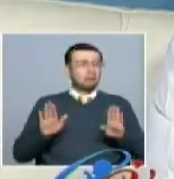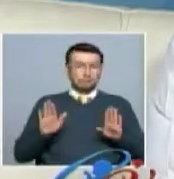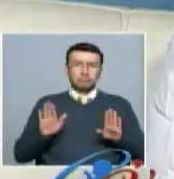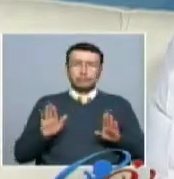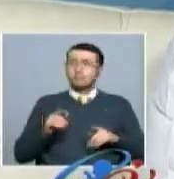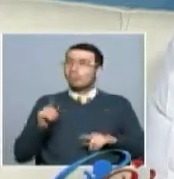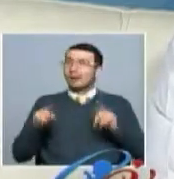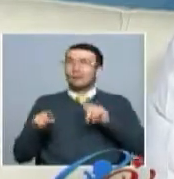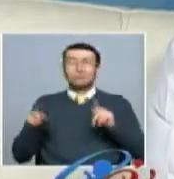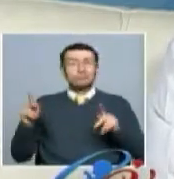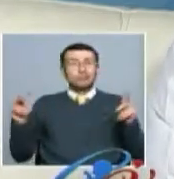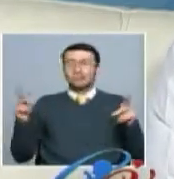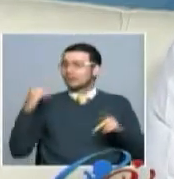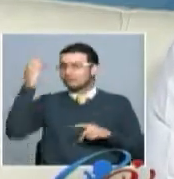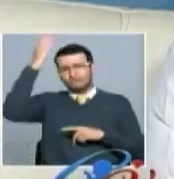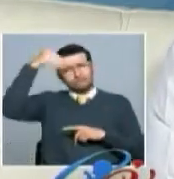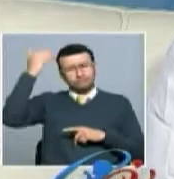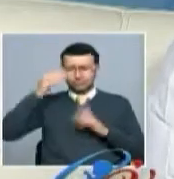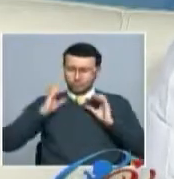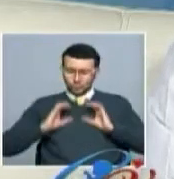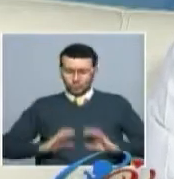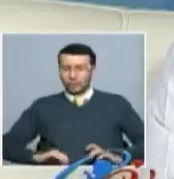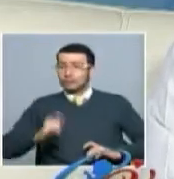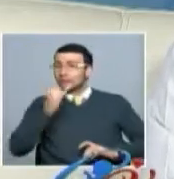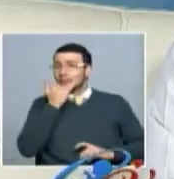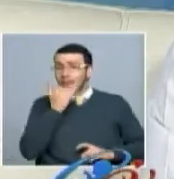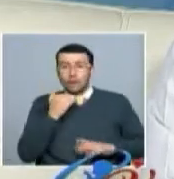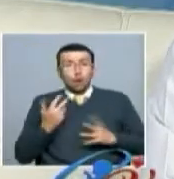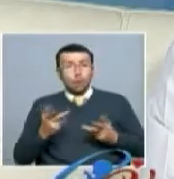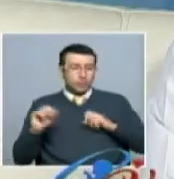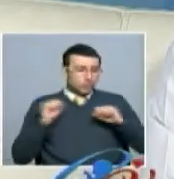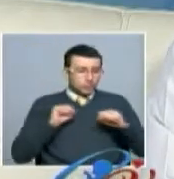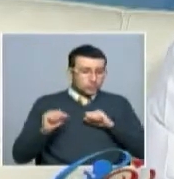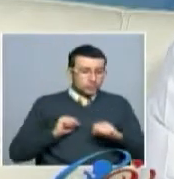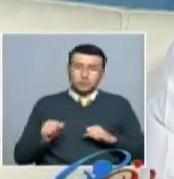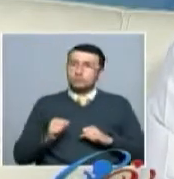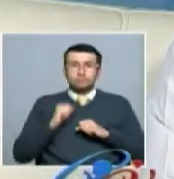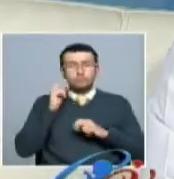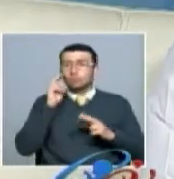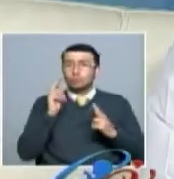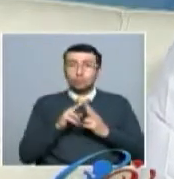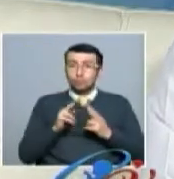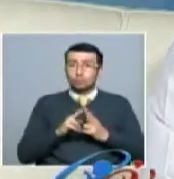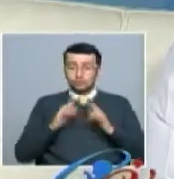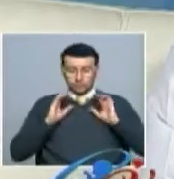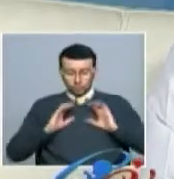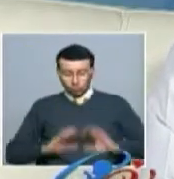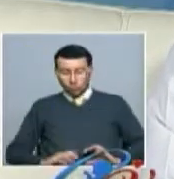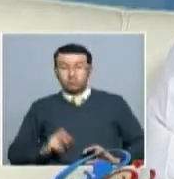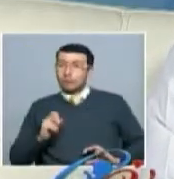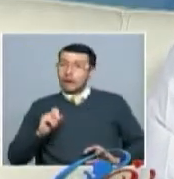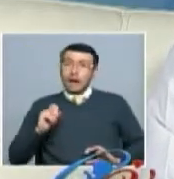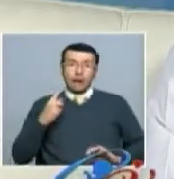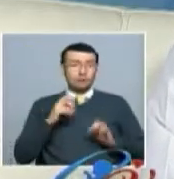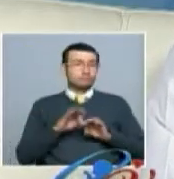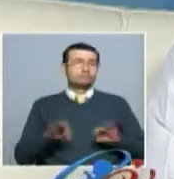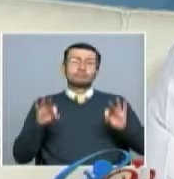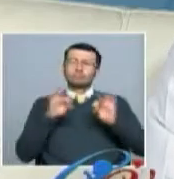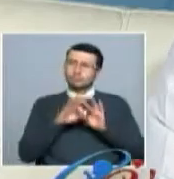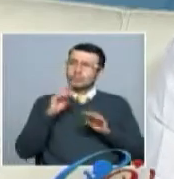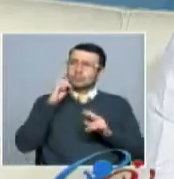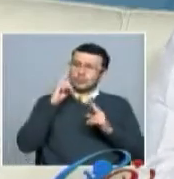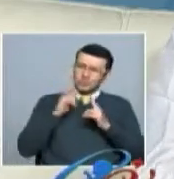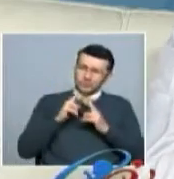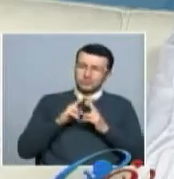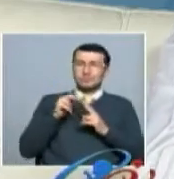sabe qué es lo que pasa con nuestro cuerpo, cómo funciona. La anatomía es algo maravilloso, conocerla y